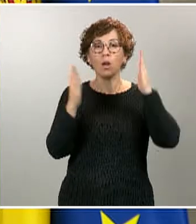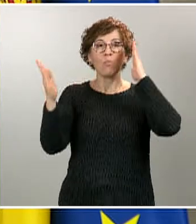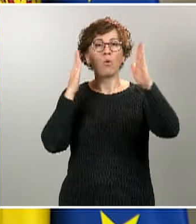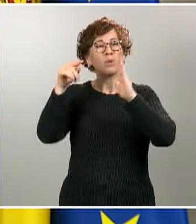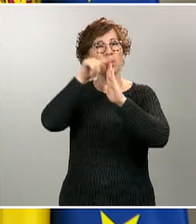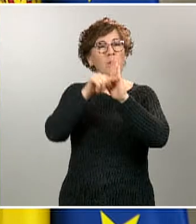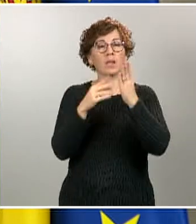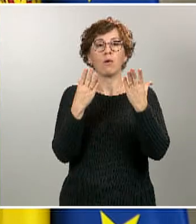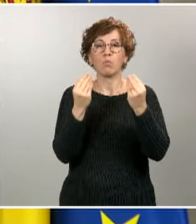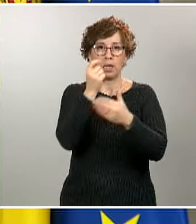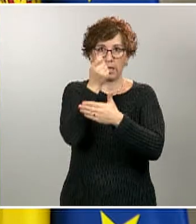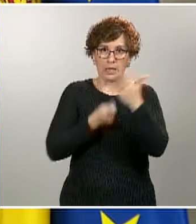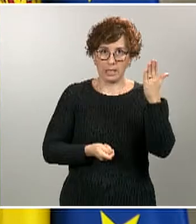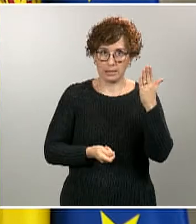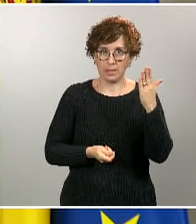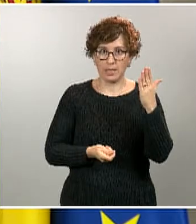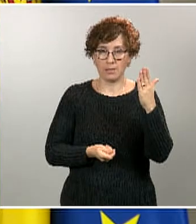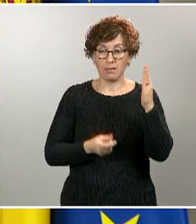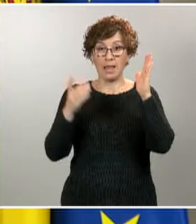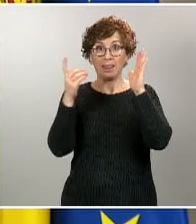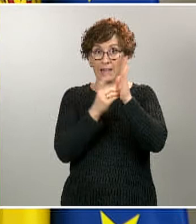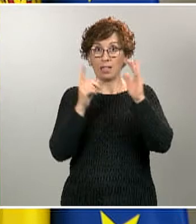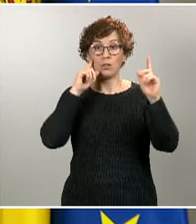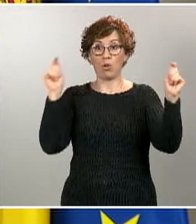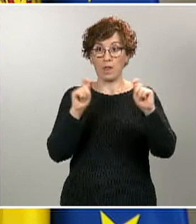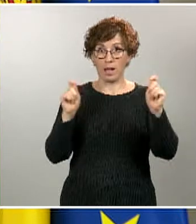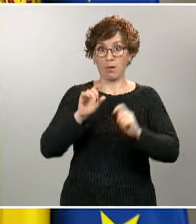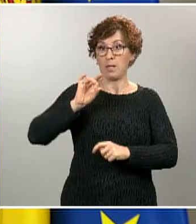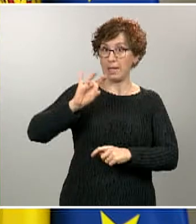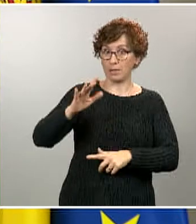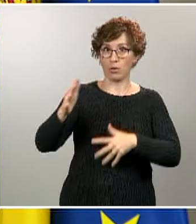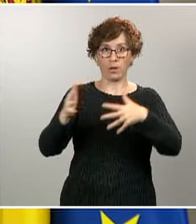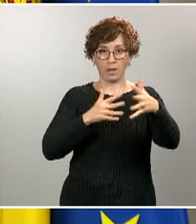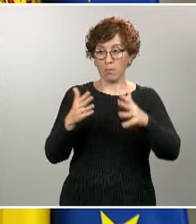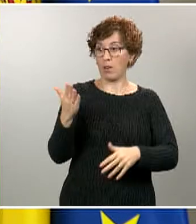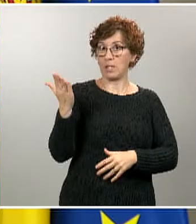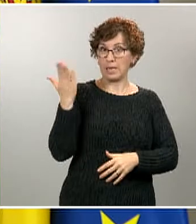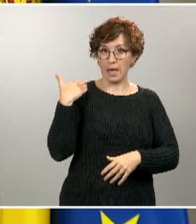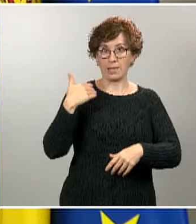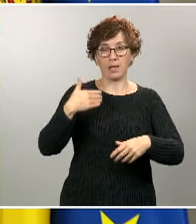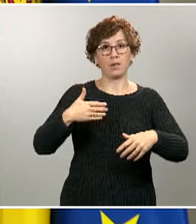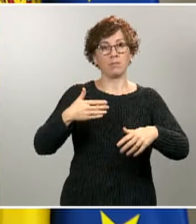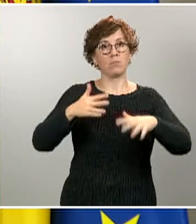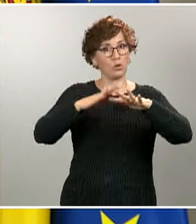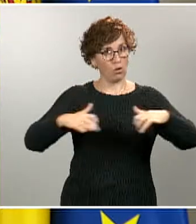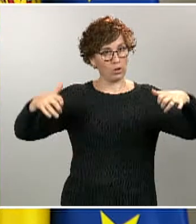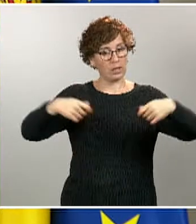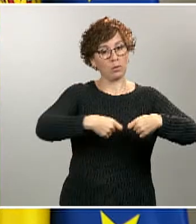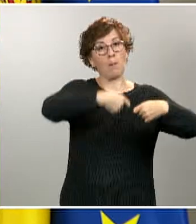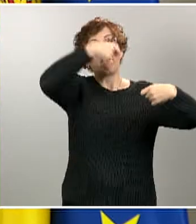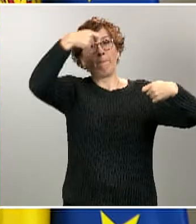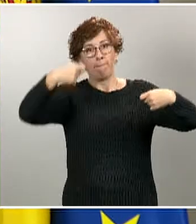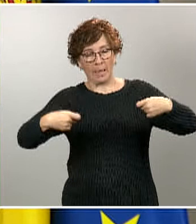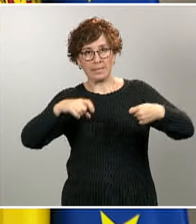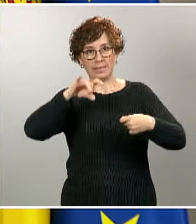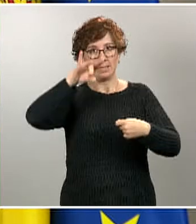que se adoptó el día 14 de marzo y que ayer el Congreso autorizó su prórroga por 15 días que ha acordado hoy el Consejo de Ministros. Es